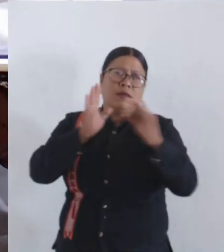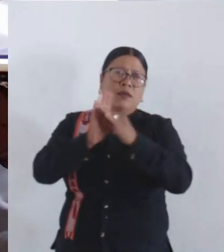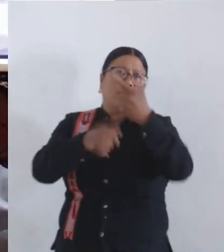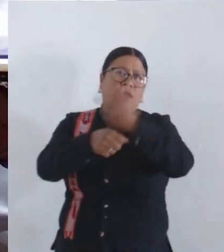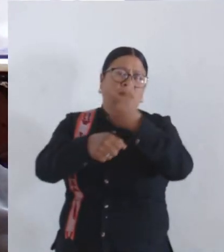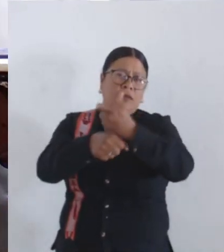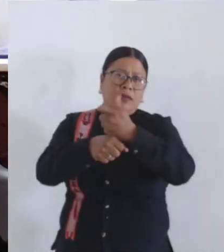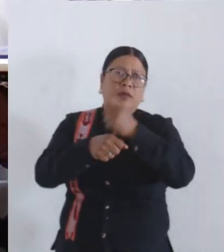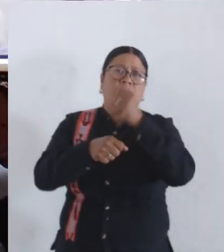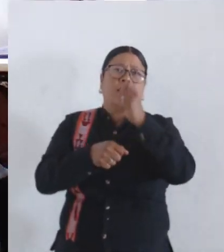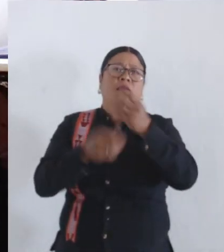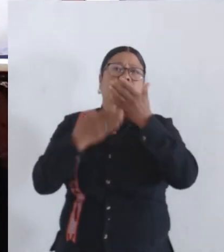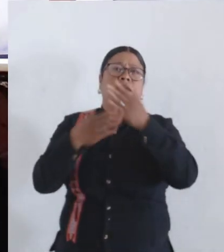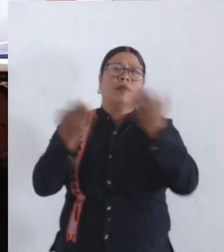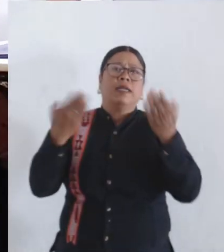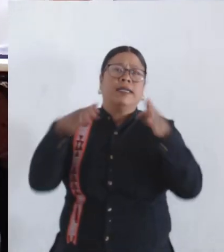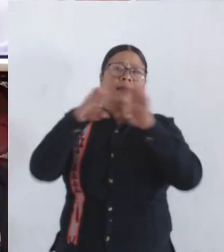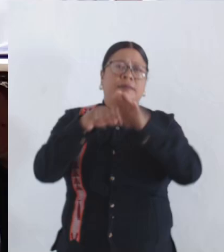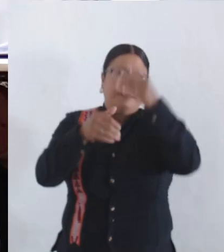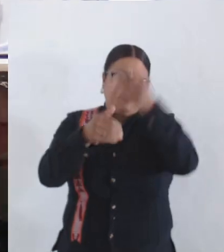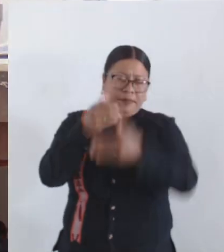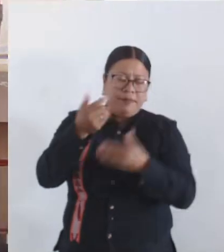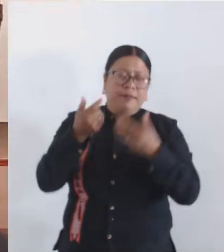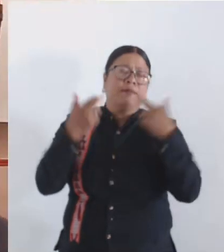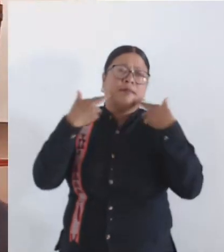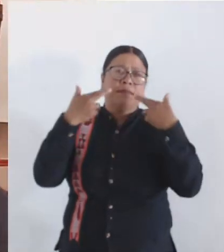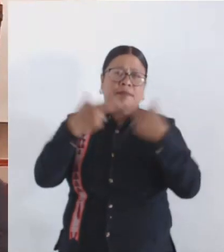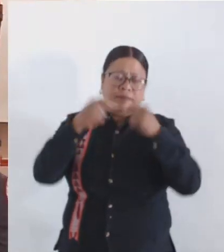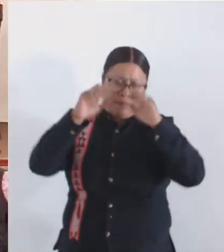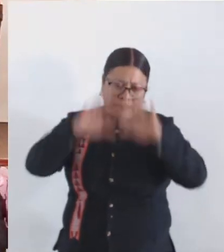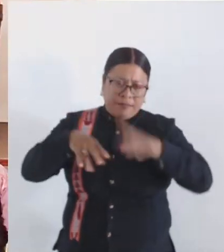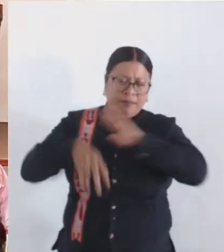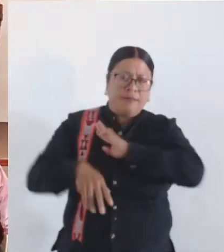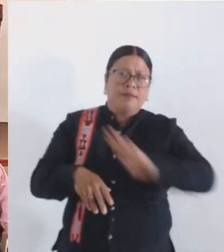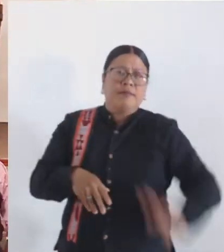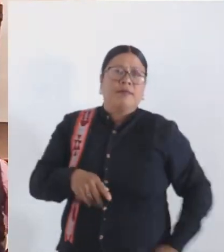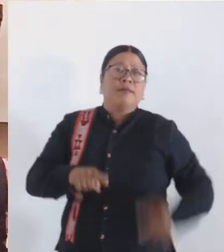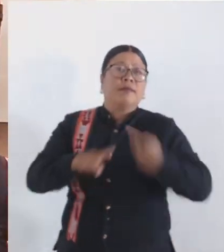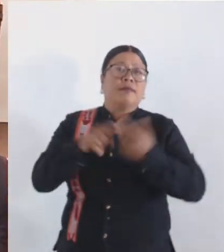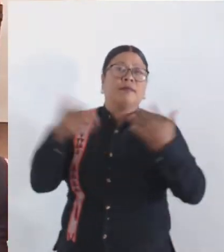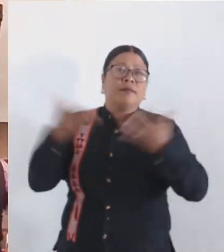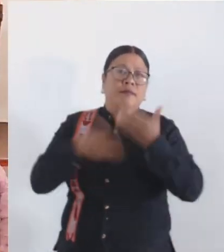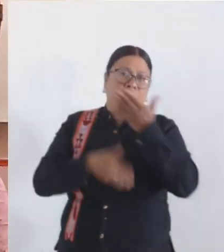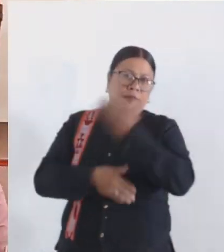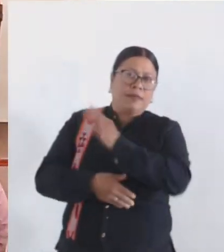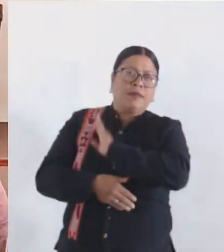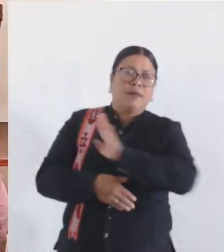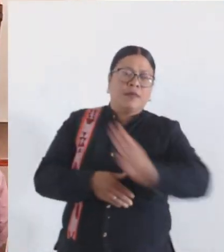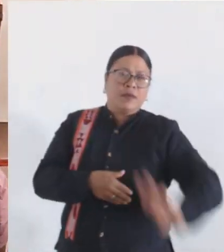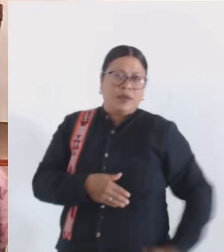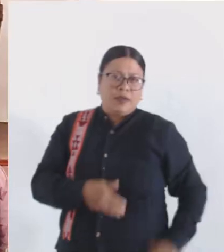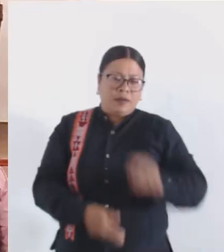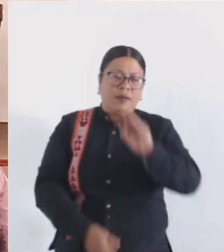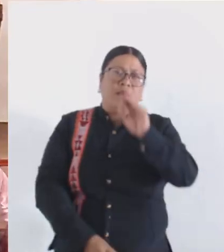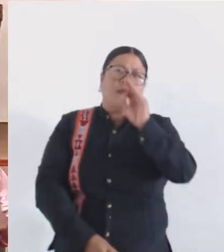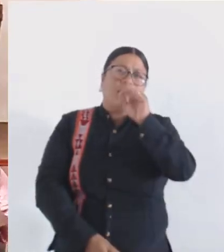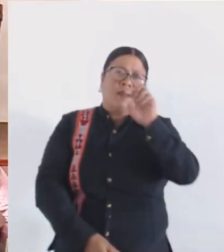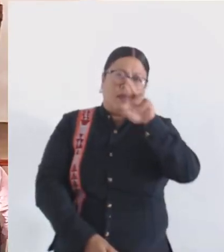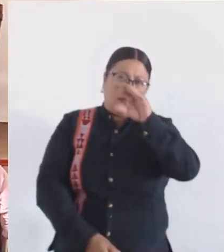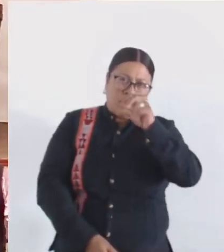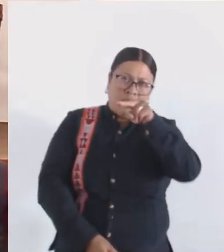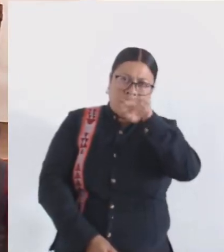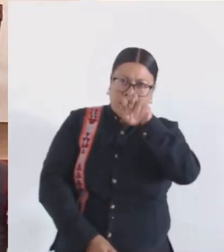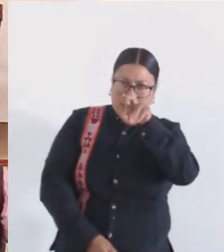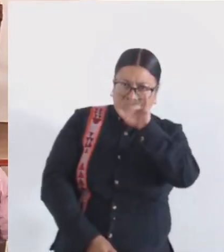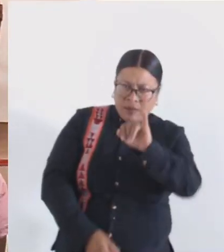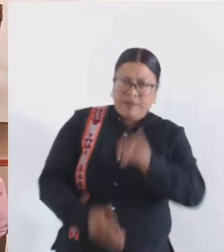séptimo correspondiente a la clausura de la sesión ordinaria de Cabildo por el presidente municipal constitucional, Francisco Martínez